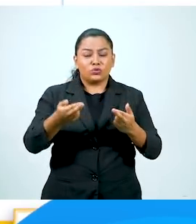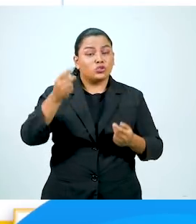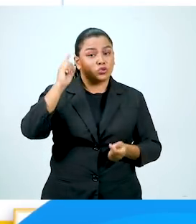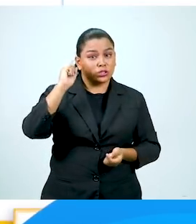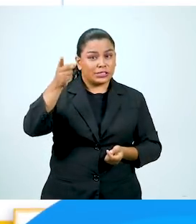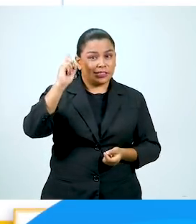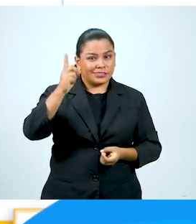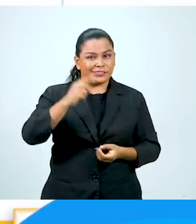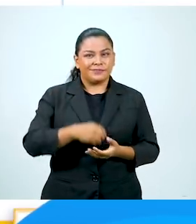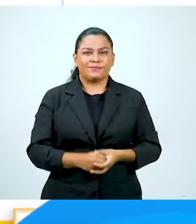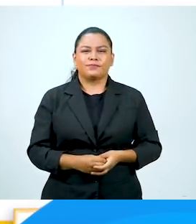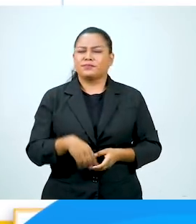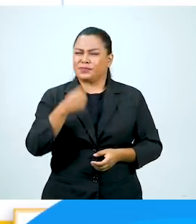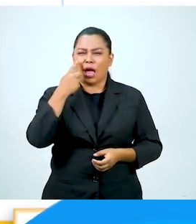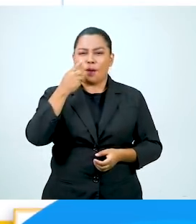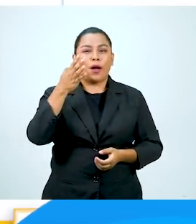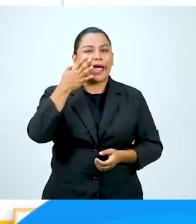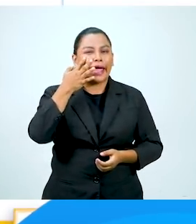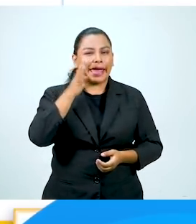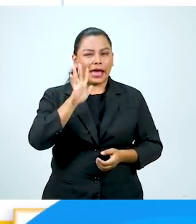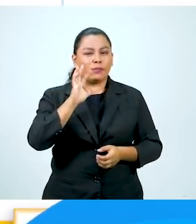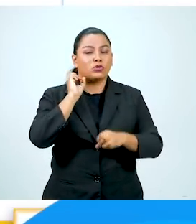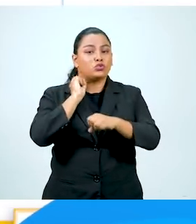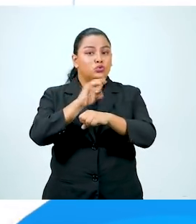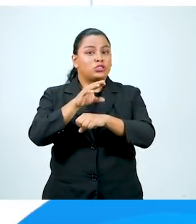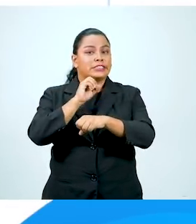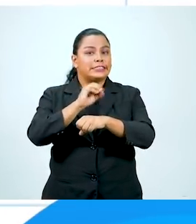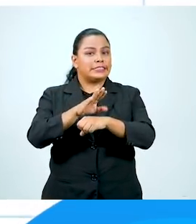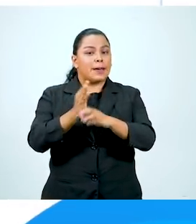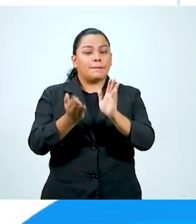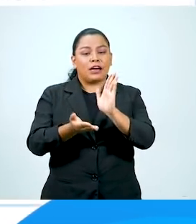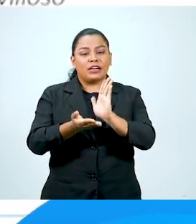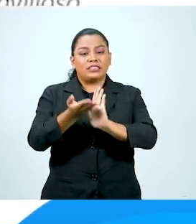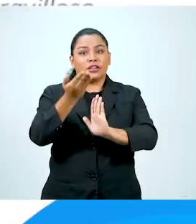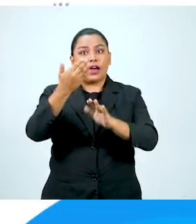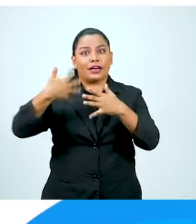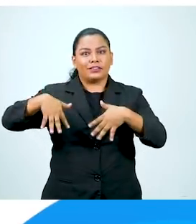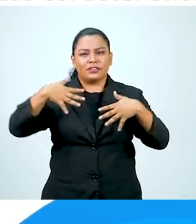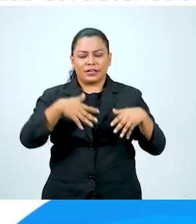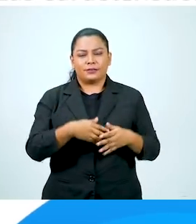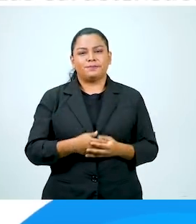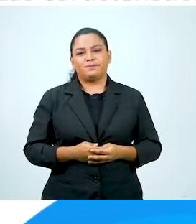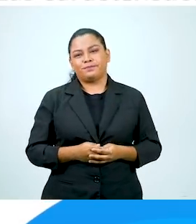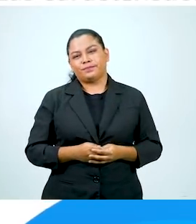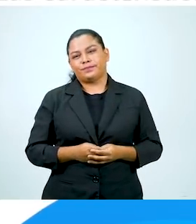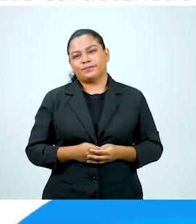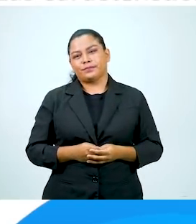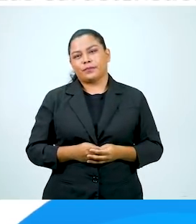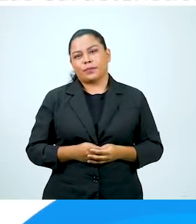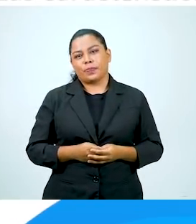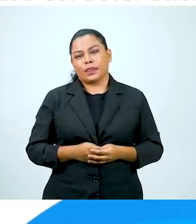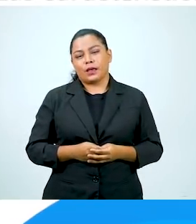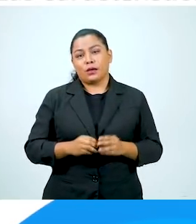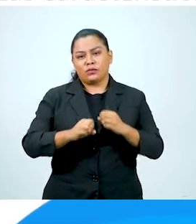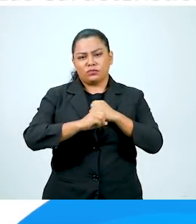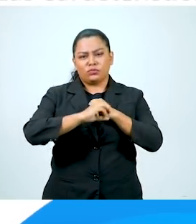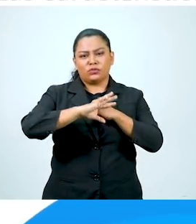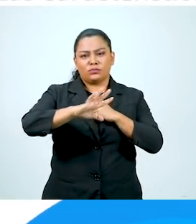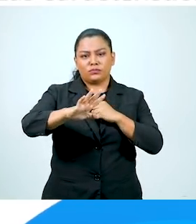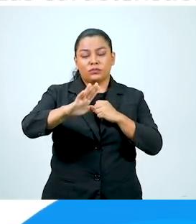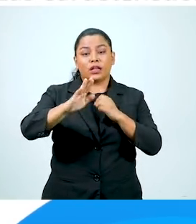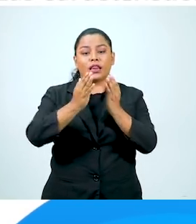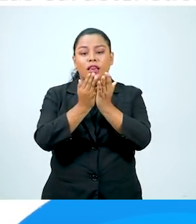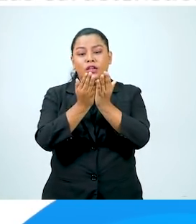el docente. Veamos un ejemplo de las sugerencias para el desarrollo de actividades. Propicia la